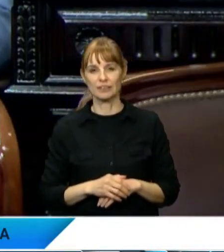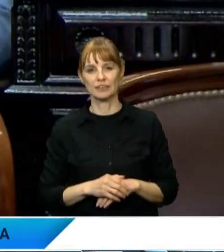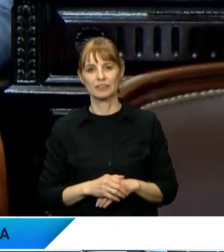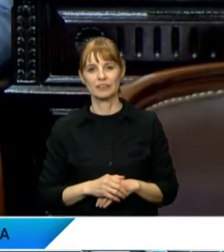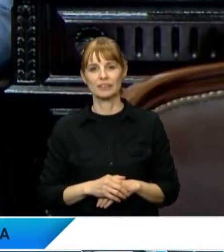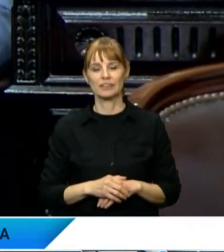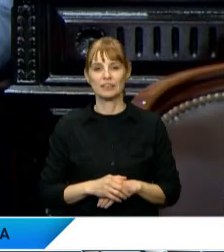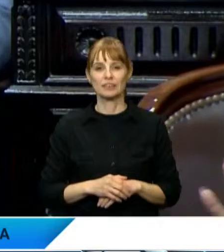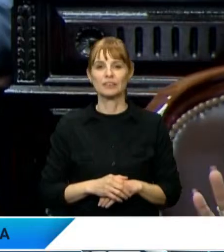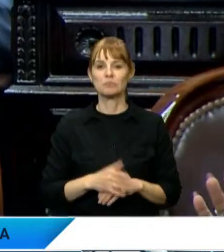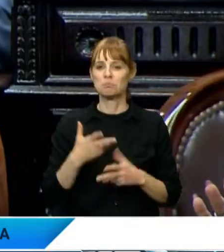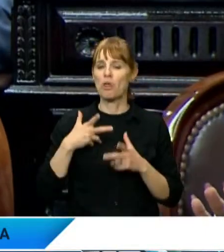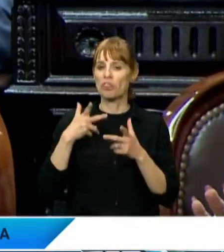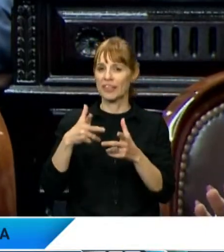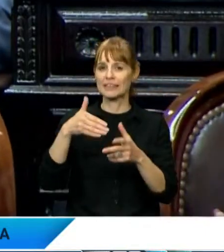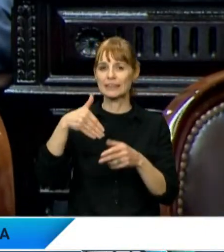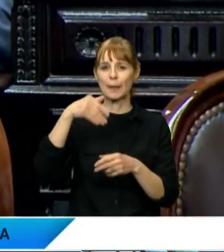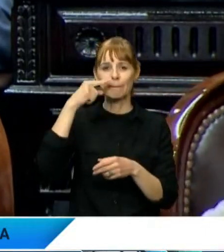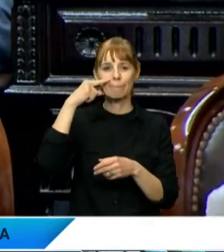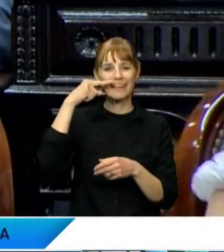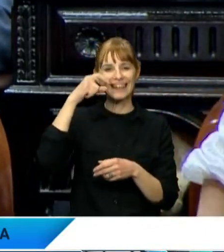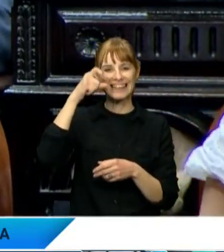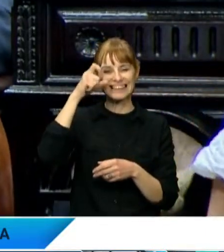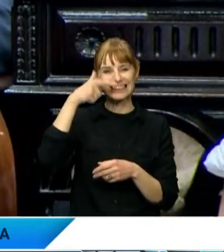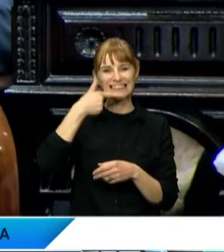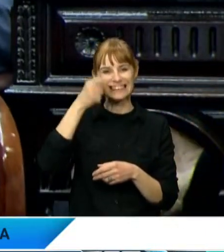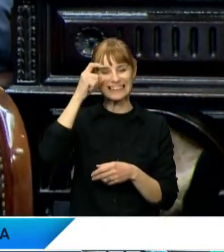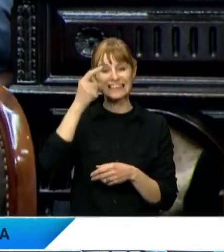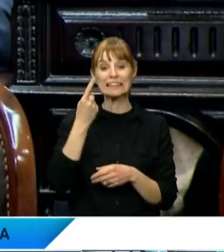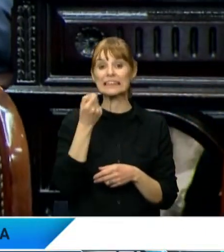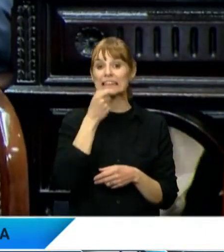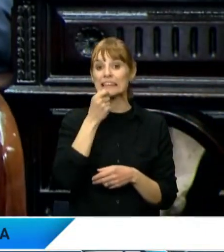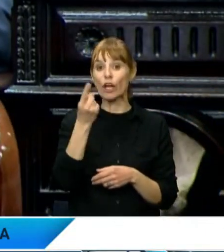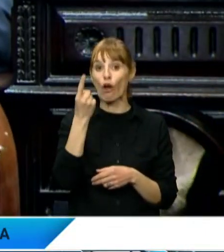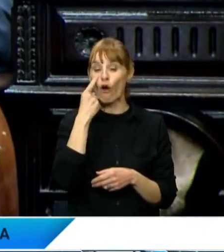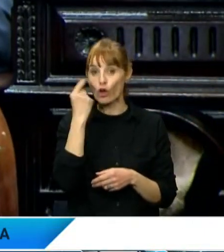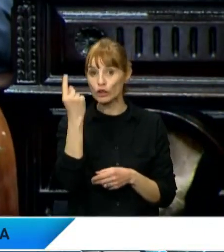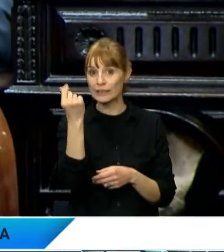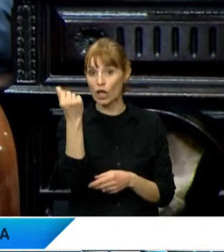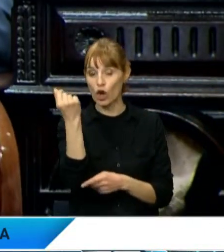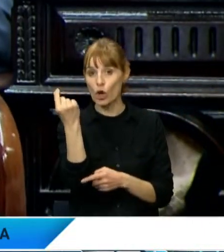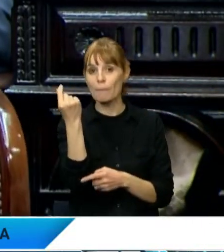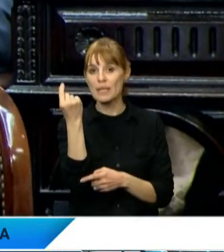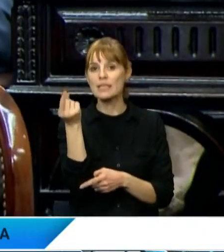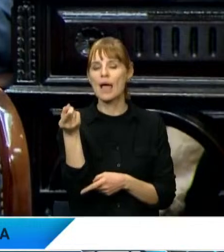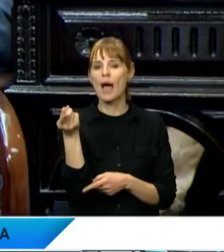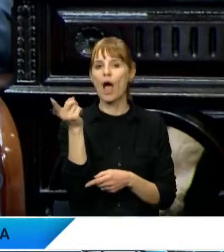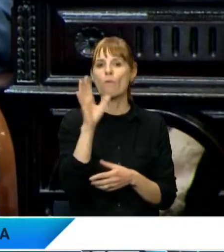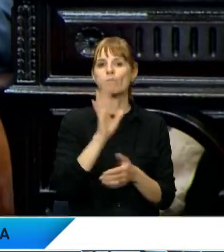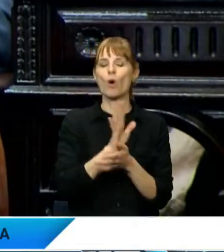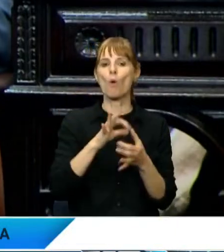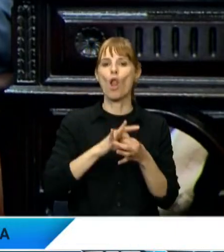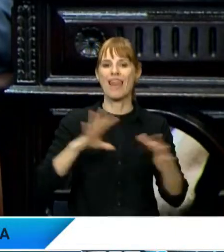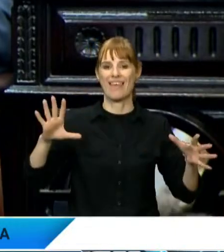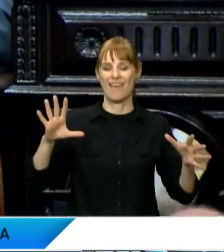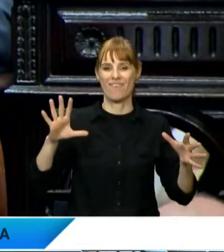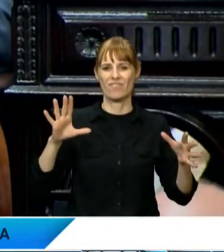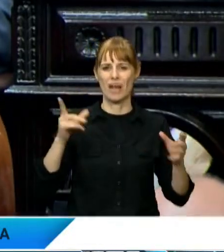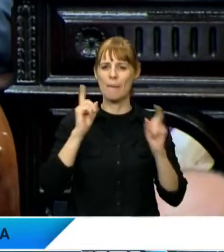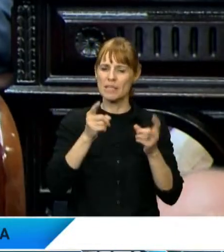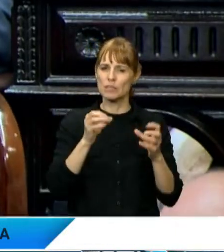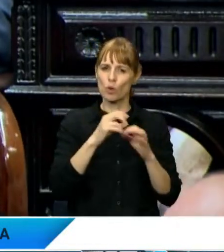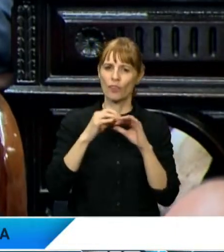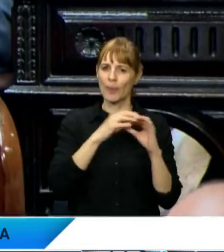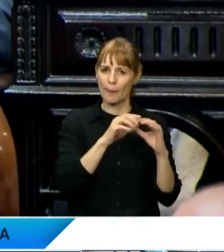Como dice Mises, cuando uno conoce de economía se vuelve liberal. Creo que el debate que